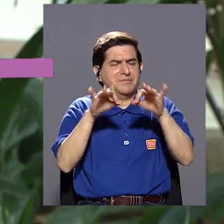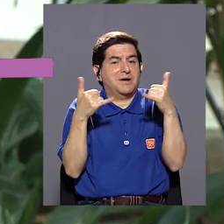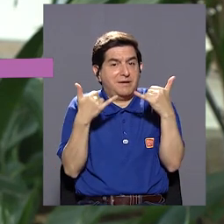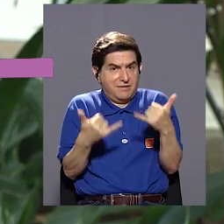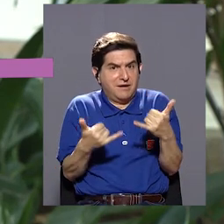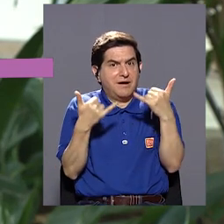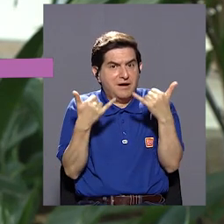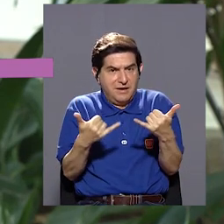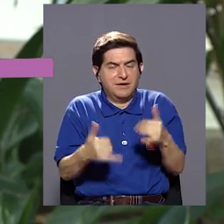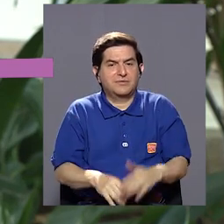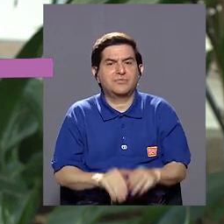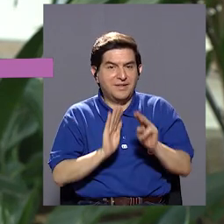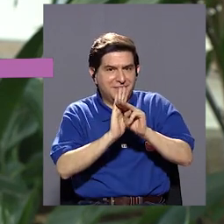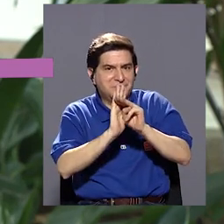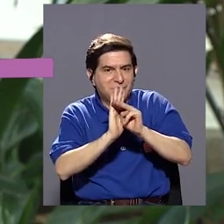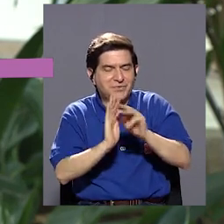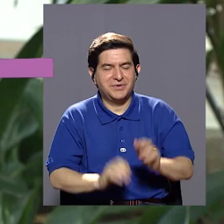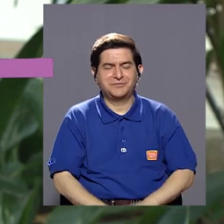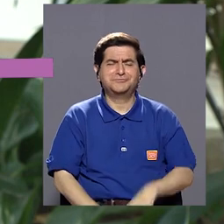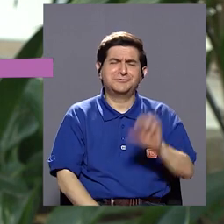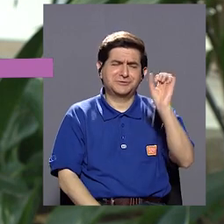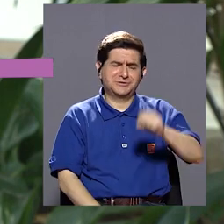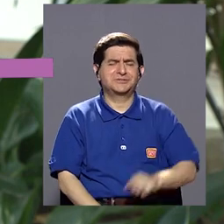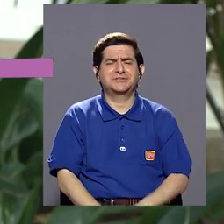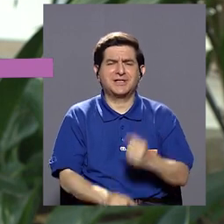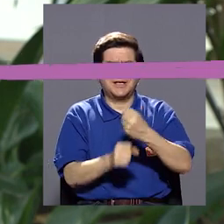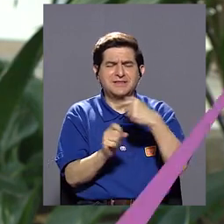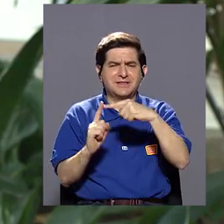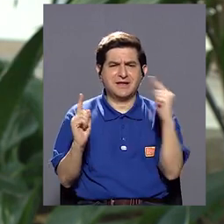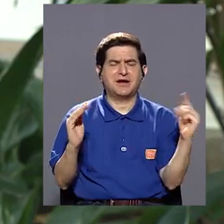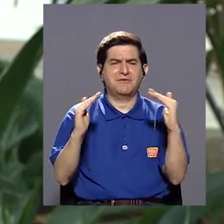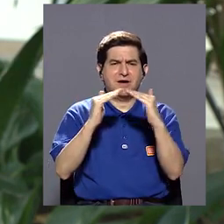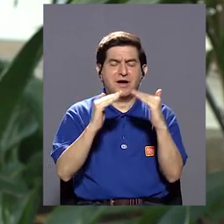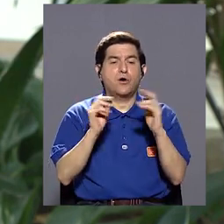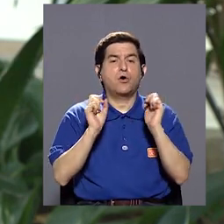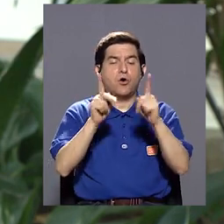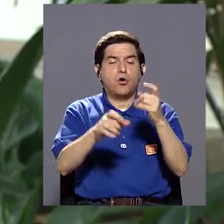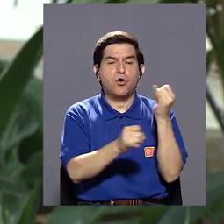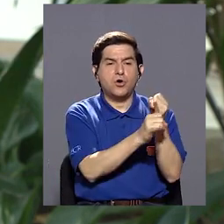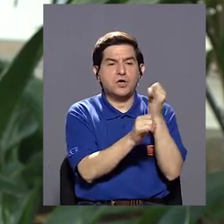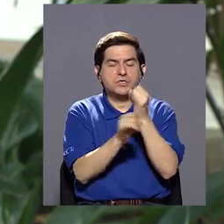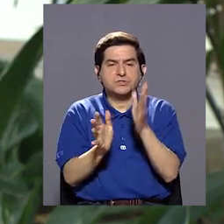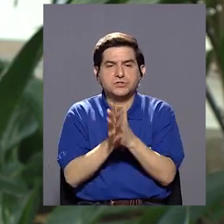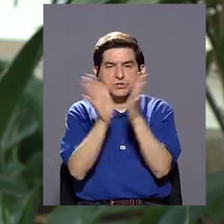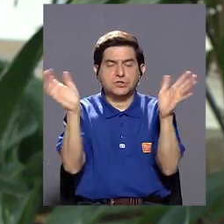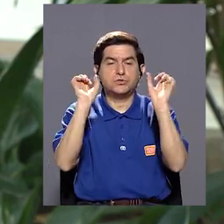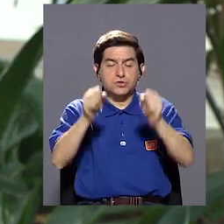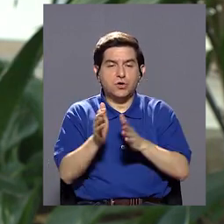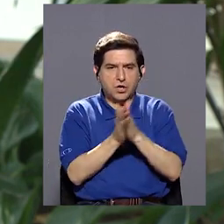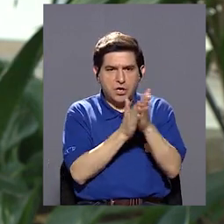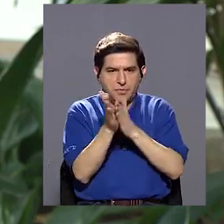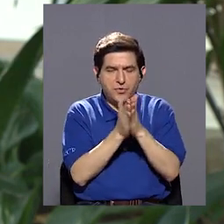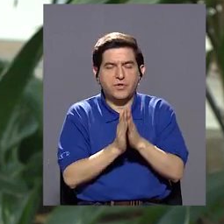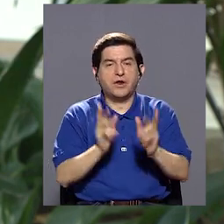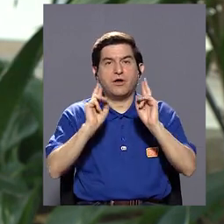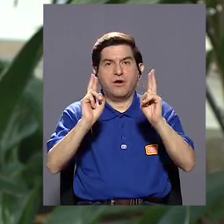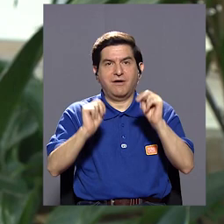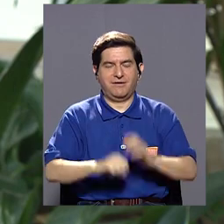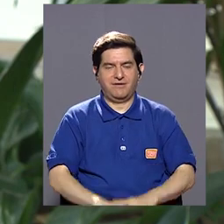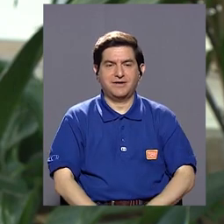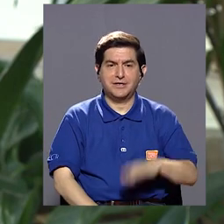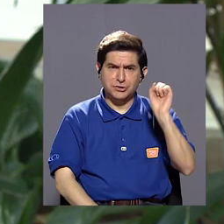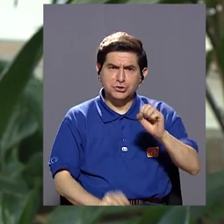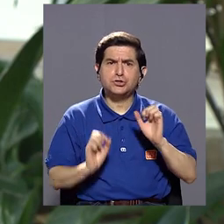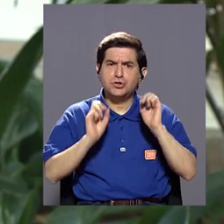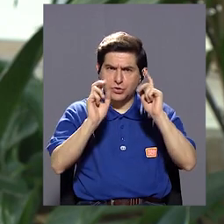este momento que está como de moda. Sí, sí, el teletrabajo es una oportunidad realmente para las instituciones públicas y ojalá se pueda aprovechar bastante. Claro, bien.